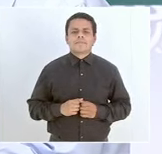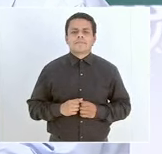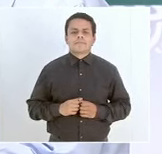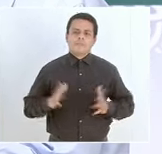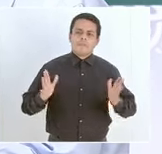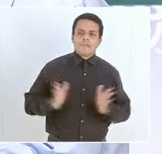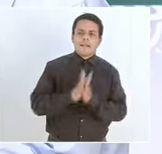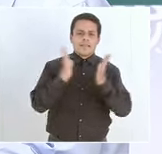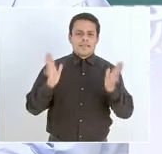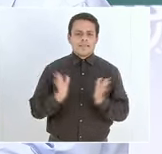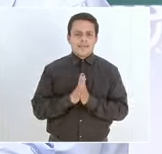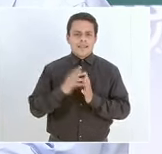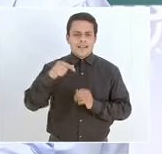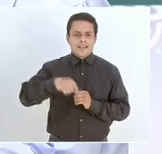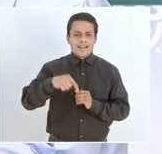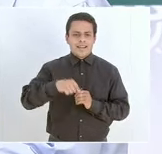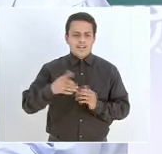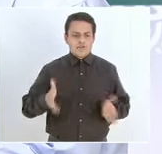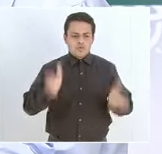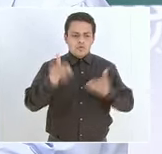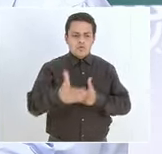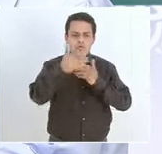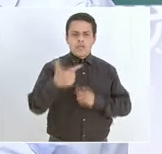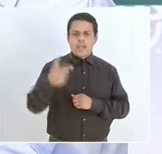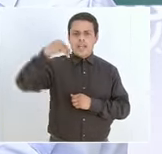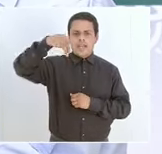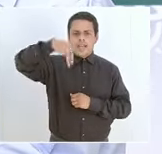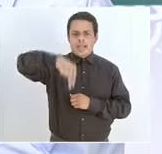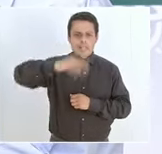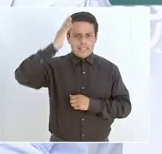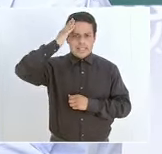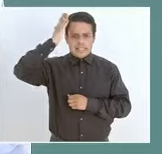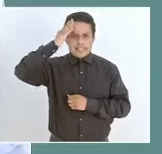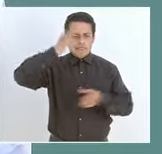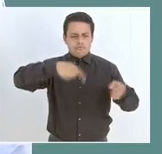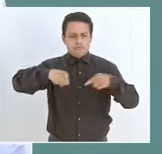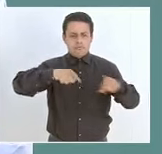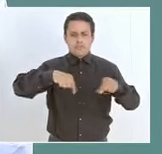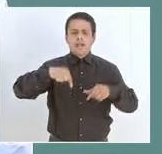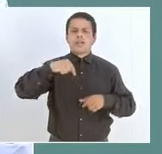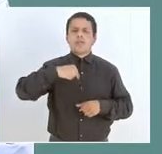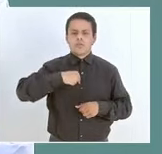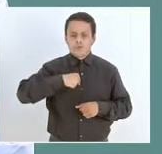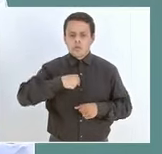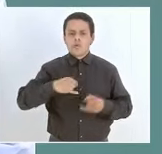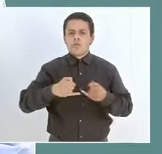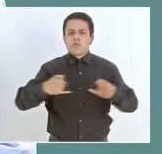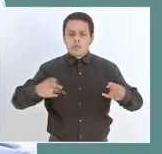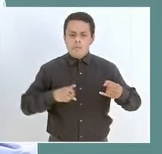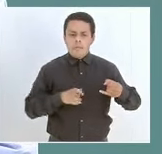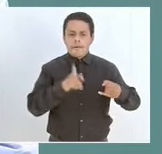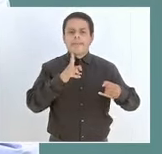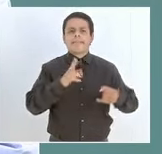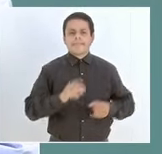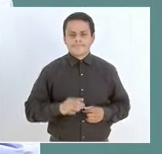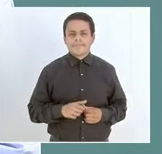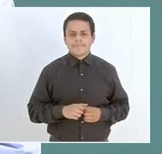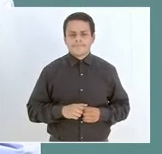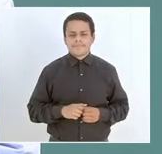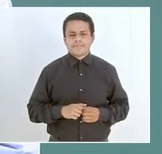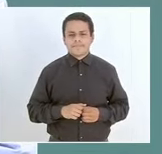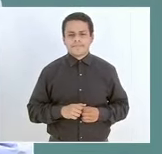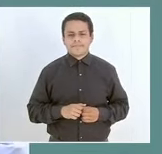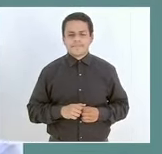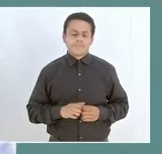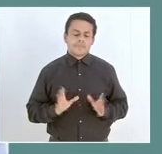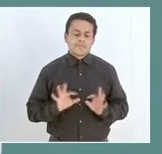participar en la inauguración de este cuartel de la Guardia Nacional. Es muy importante